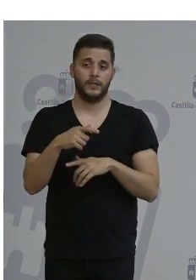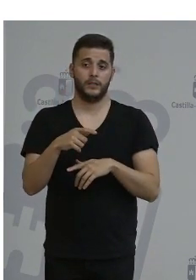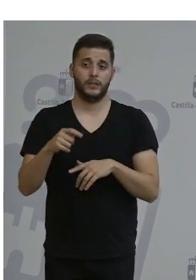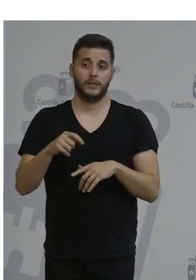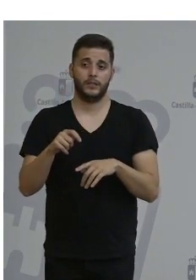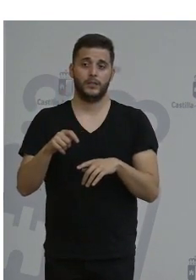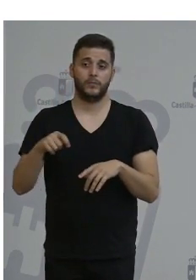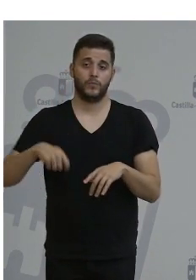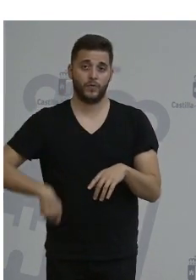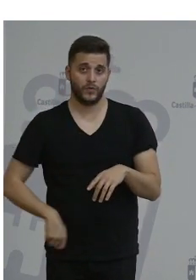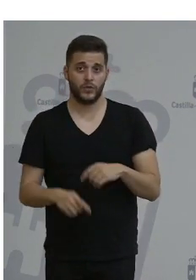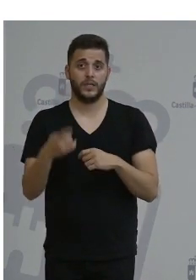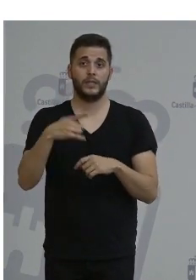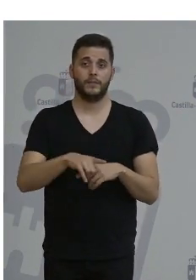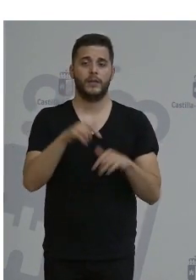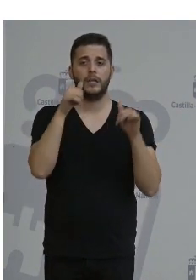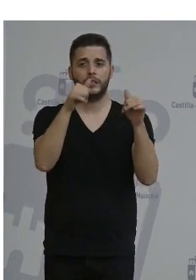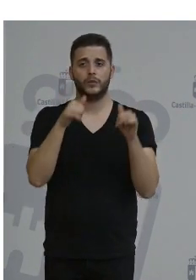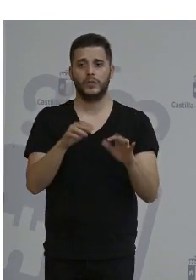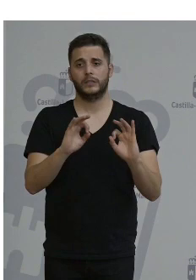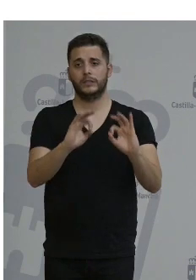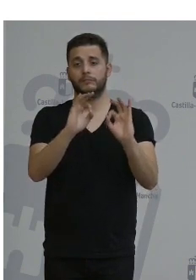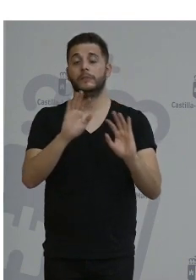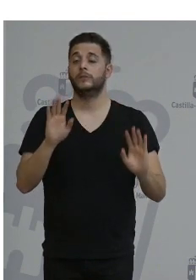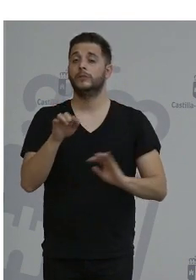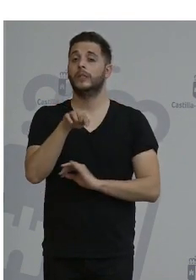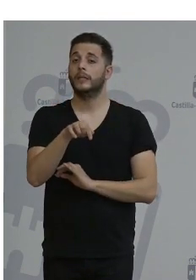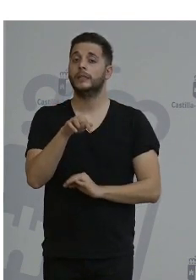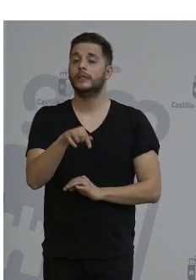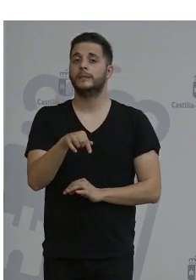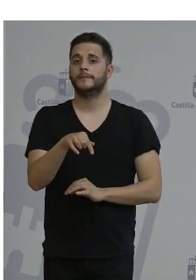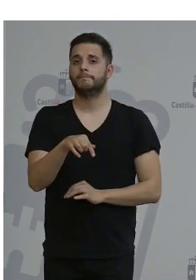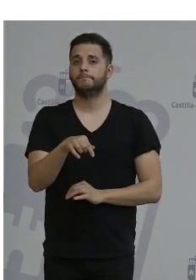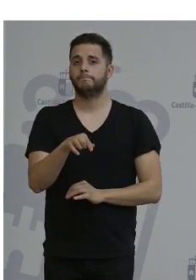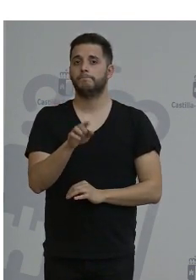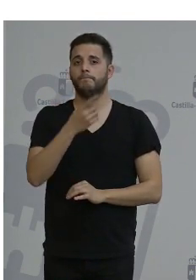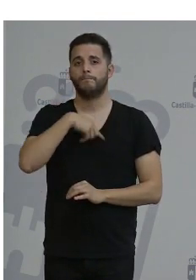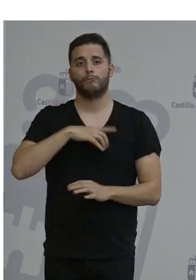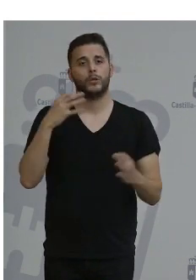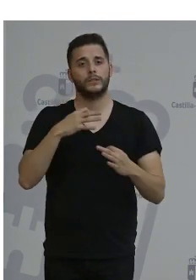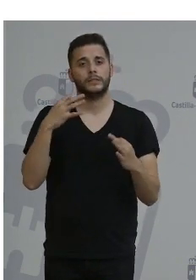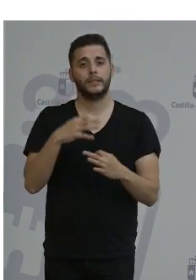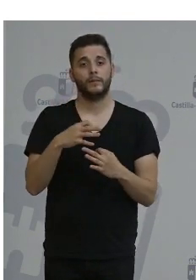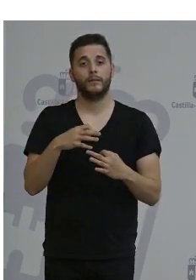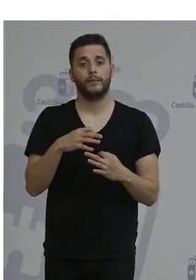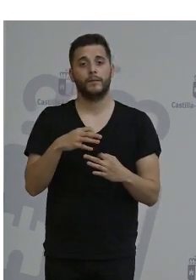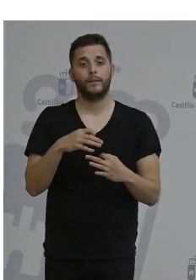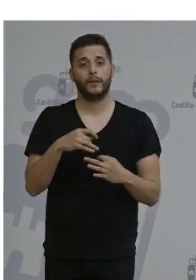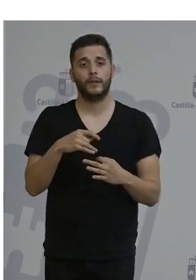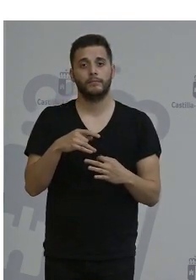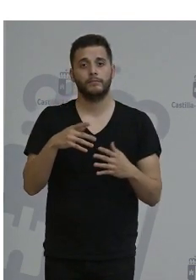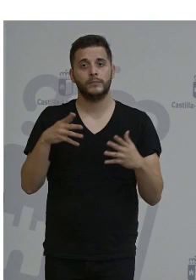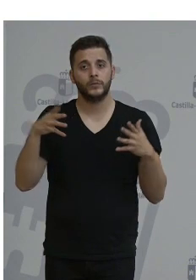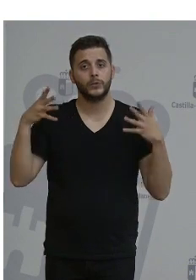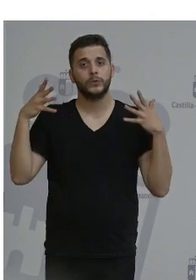titulaciones y especialidades. Y aquí nos tenemos que asesorar bastante con plena inclusión